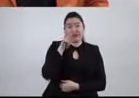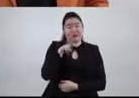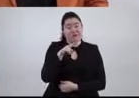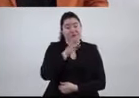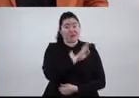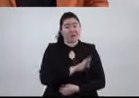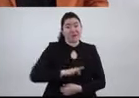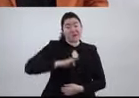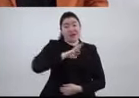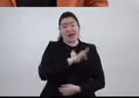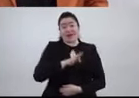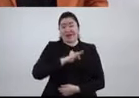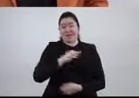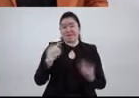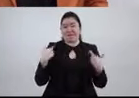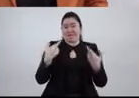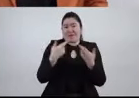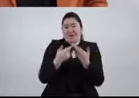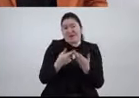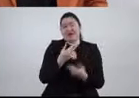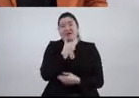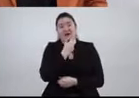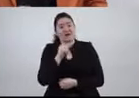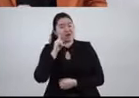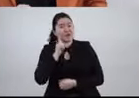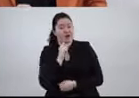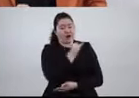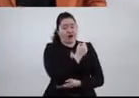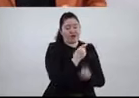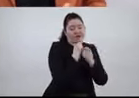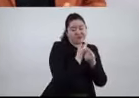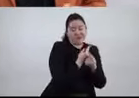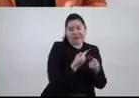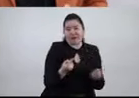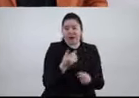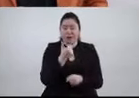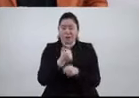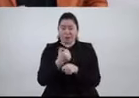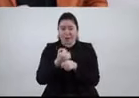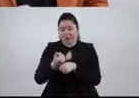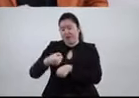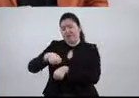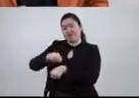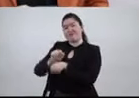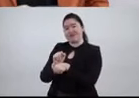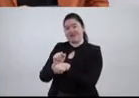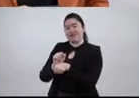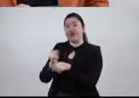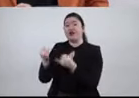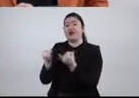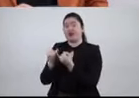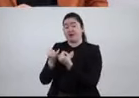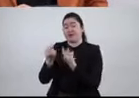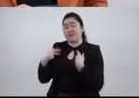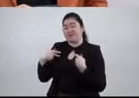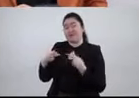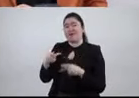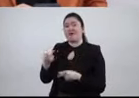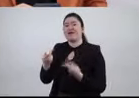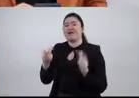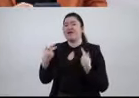educación inicial, preescolar, primaria, secundaria, y con particular cariño a los normalistas y a quienes